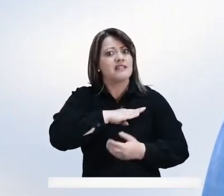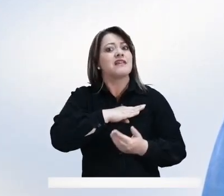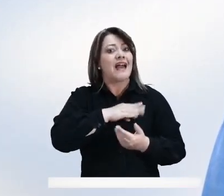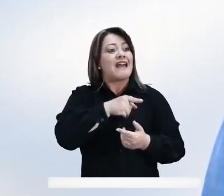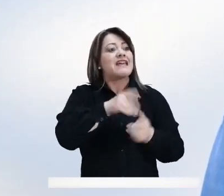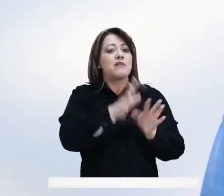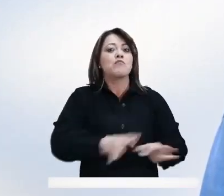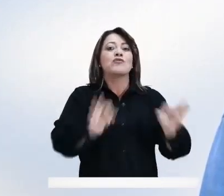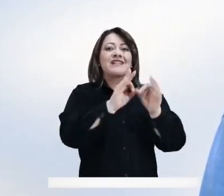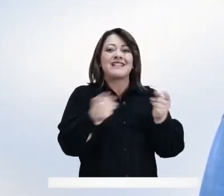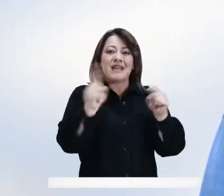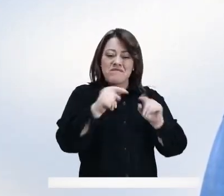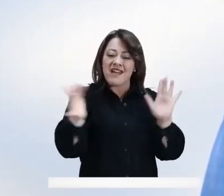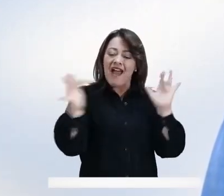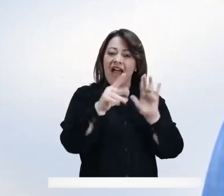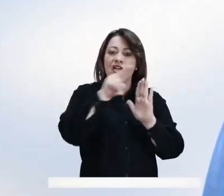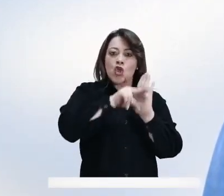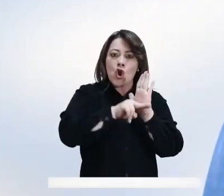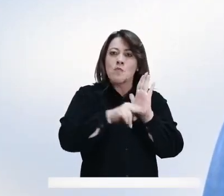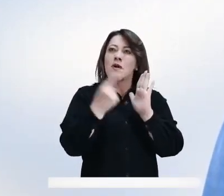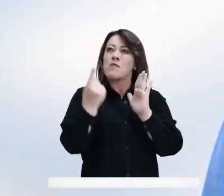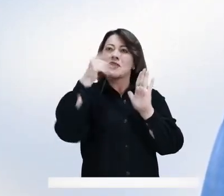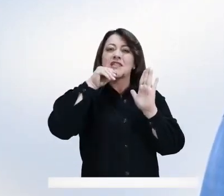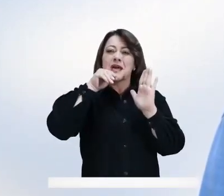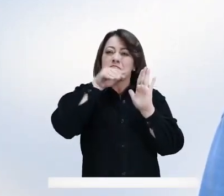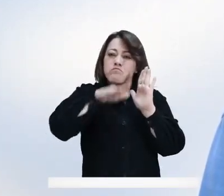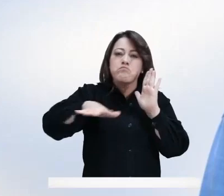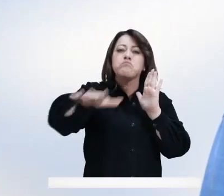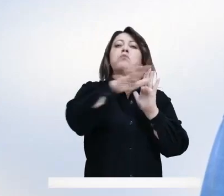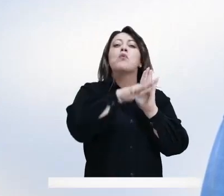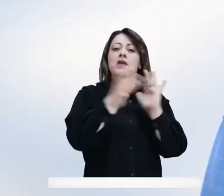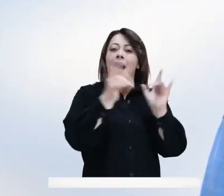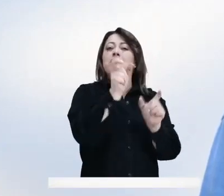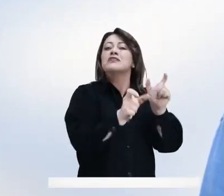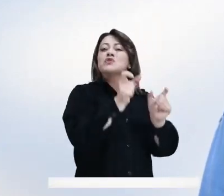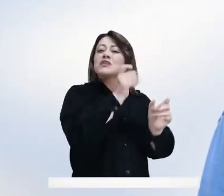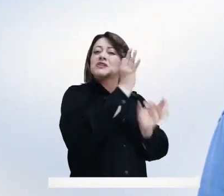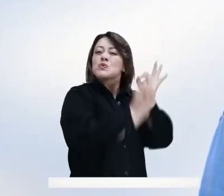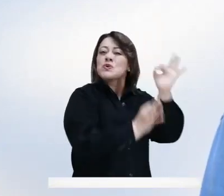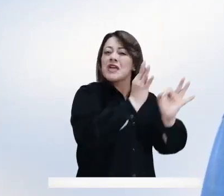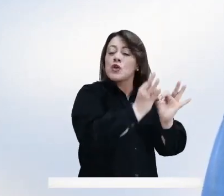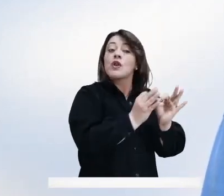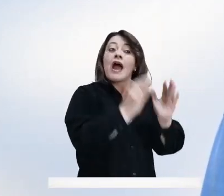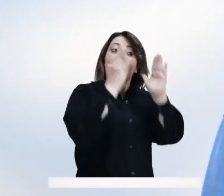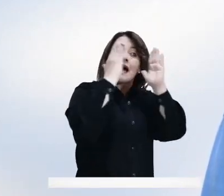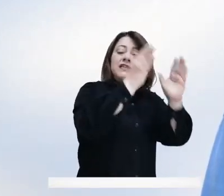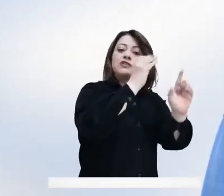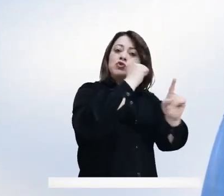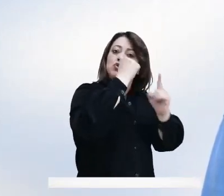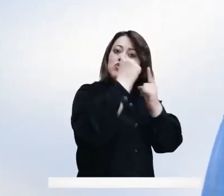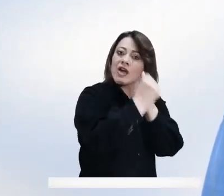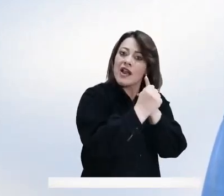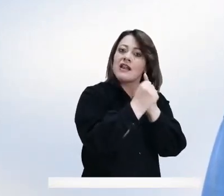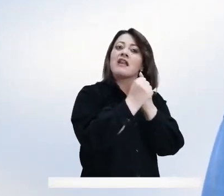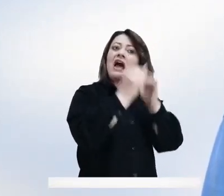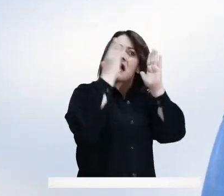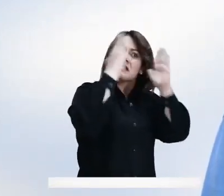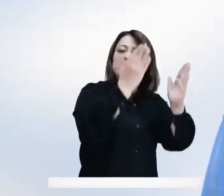su política pública para que tengan atención, no solo atención social, sino también